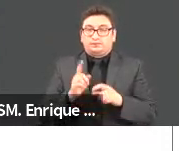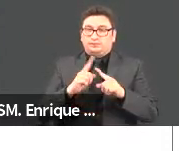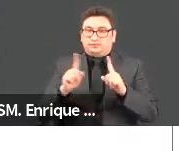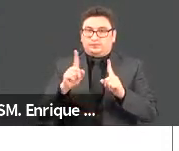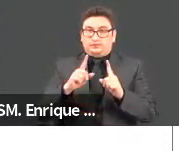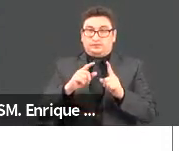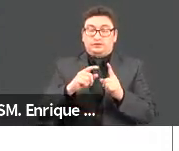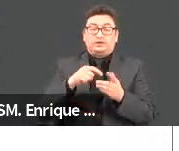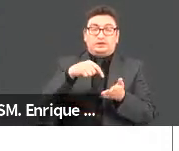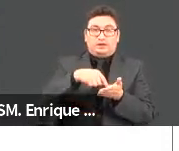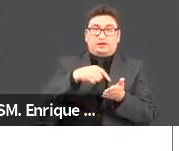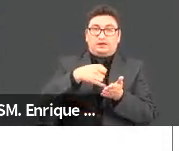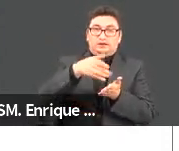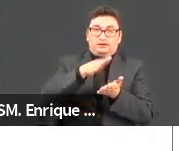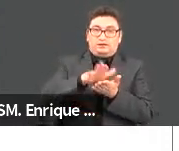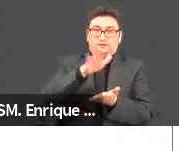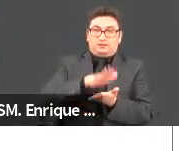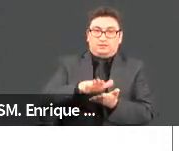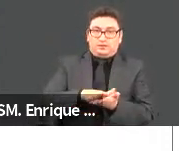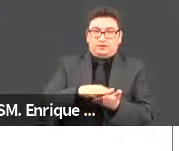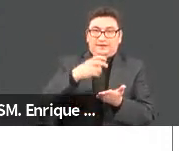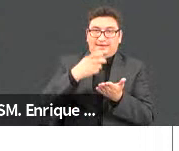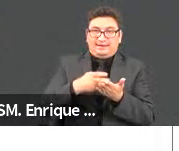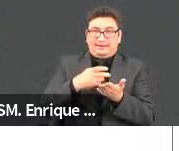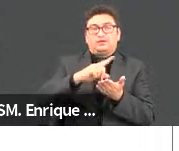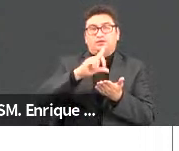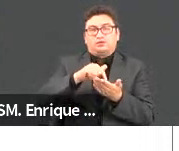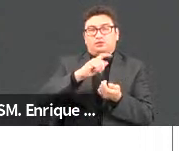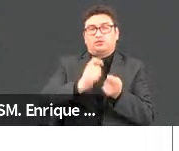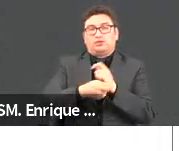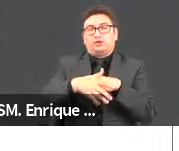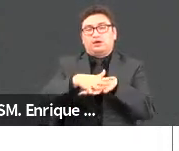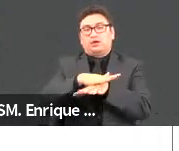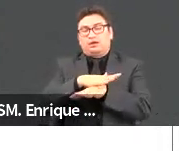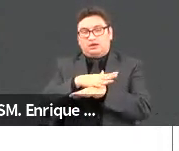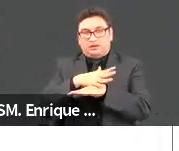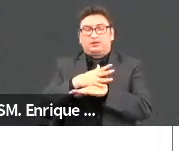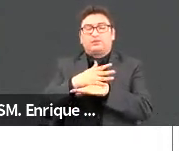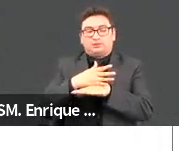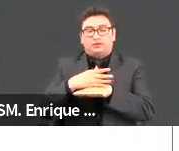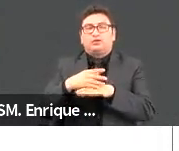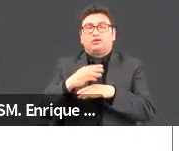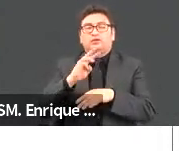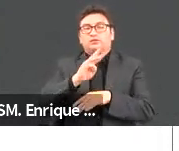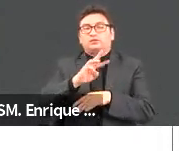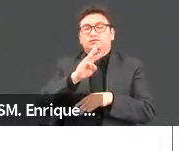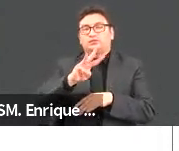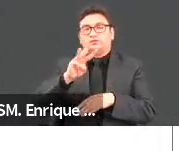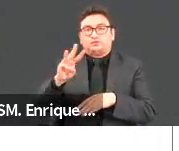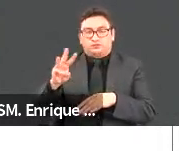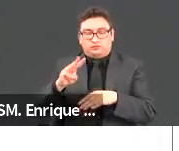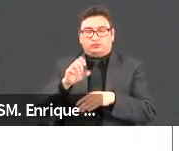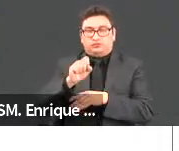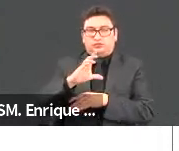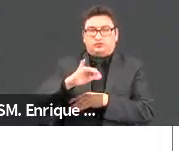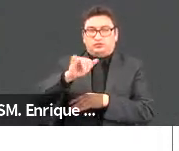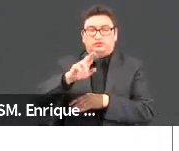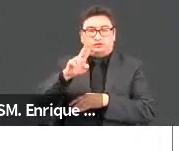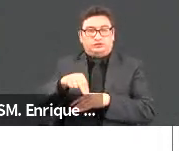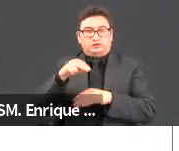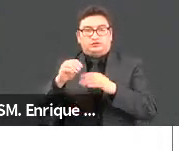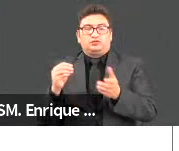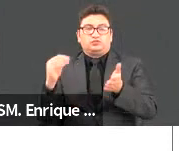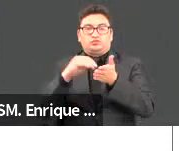impresa se llegó a digitalizar y se incorporó en la página web de la Suprema Corte de Justicia de la Nación